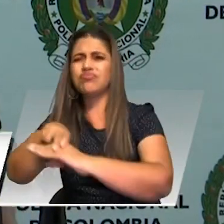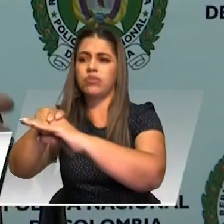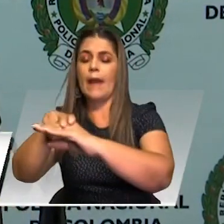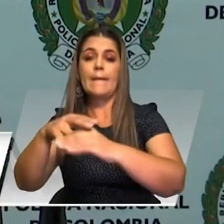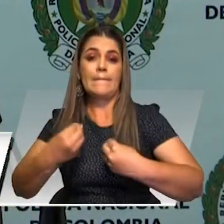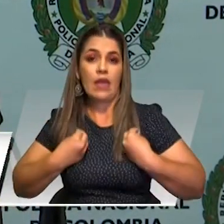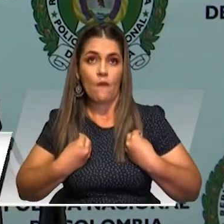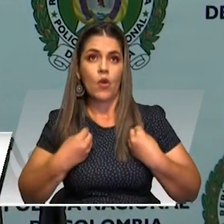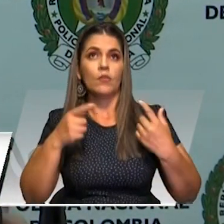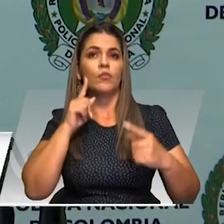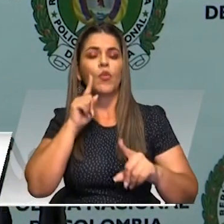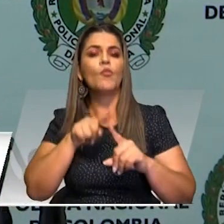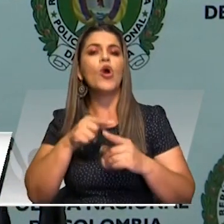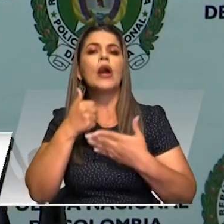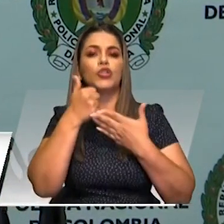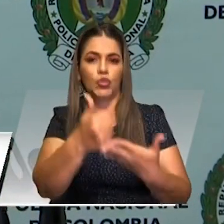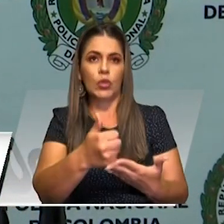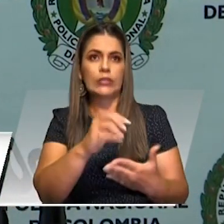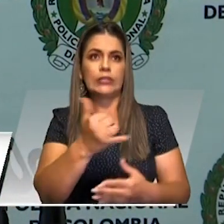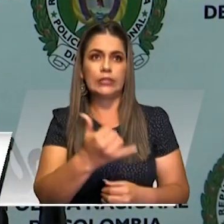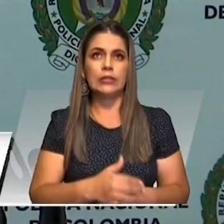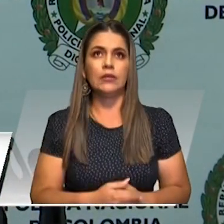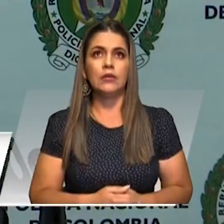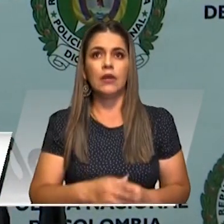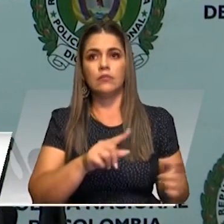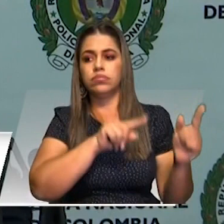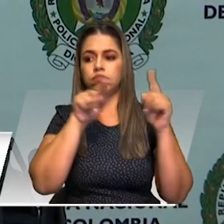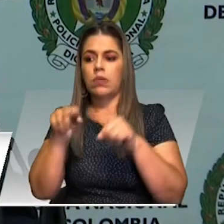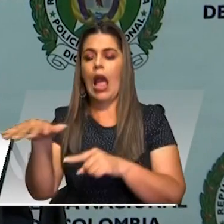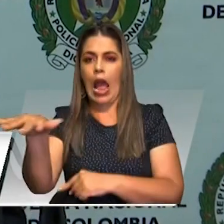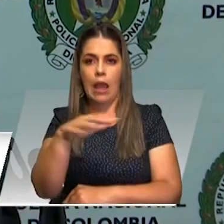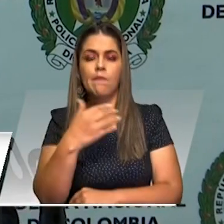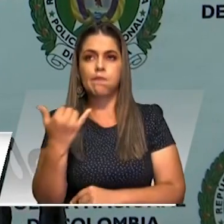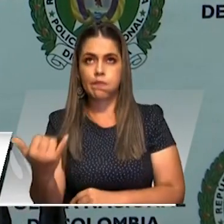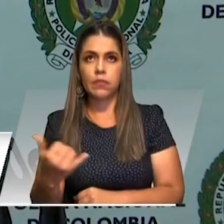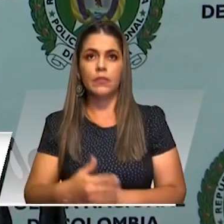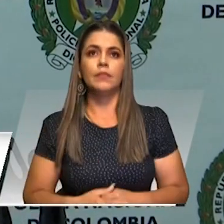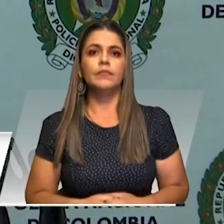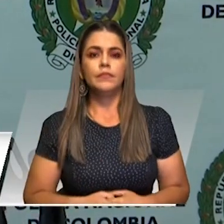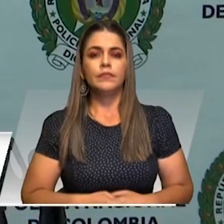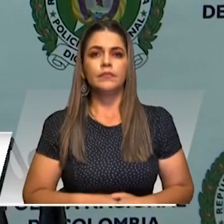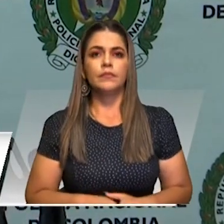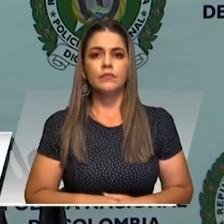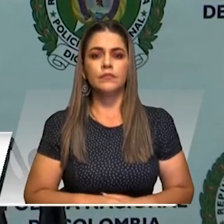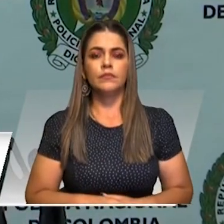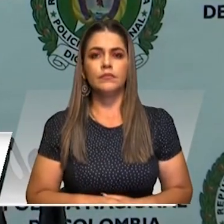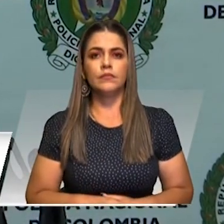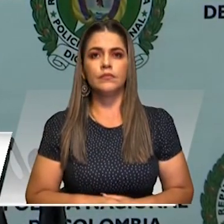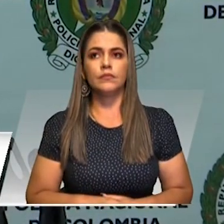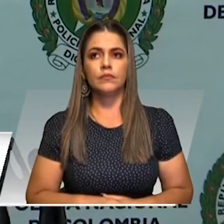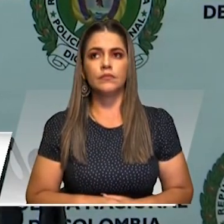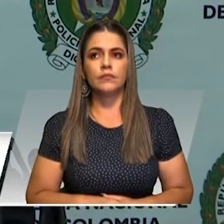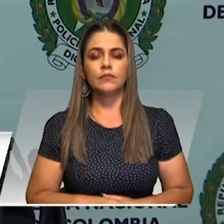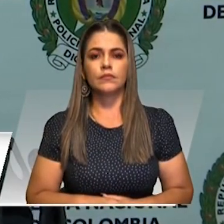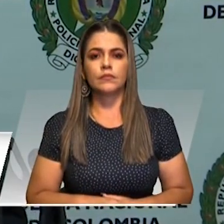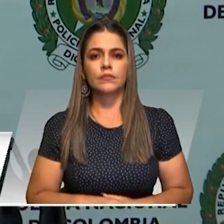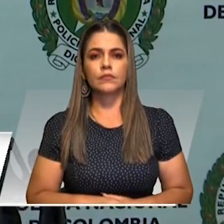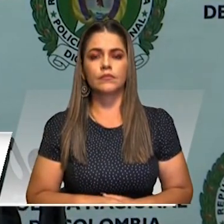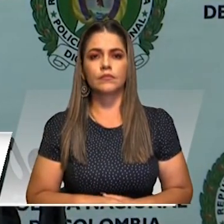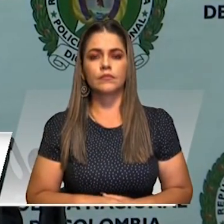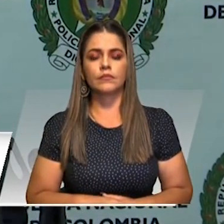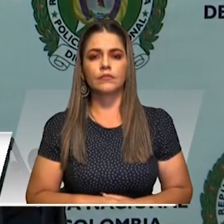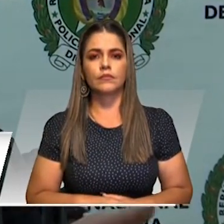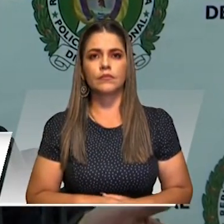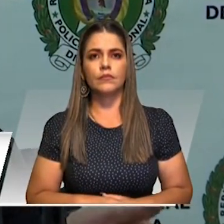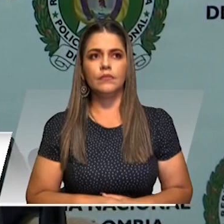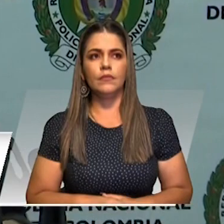La idea era auxiliarla rápidamente para llevarla a centro asistencial. Parece ser que esta persona incluso alcanza a llegar con vida al centro asistencial donde